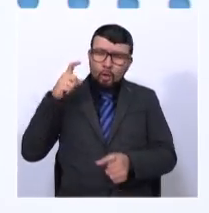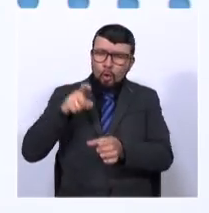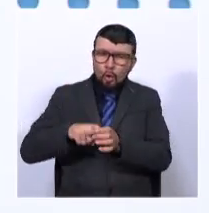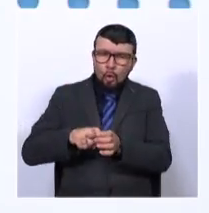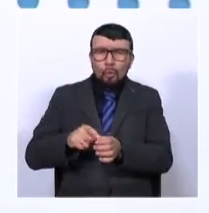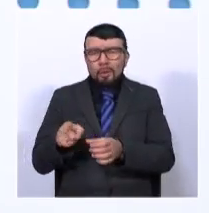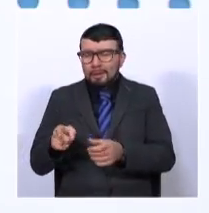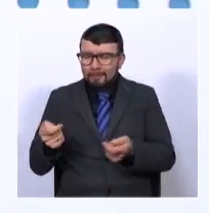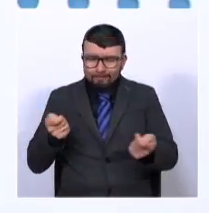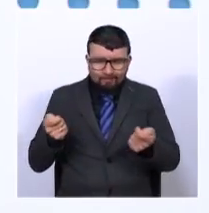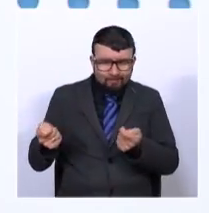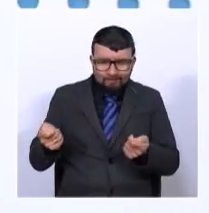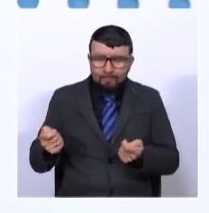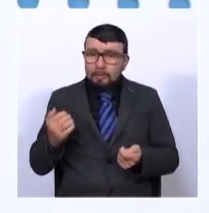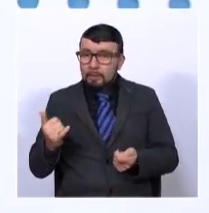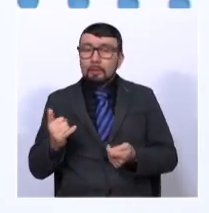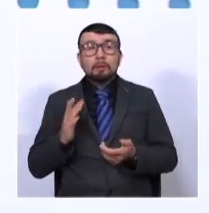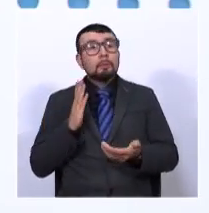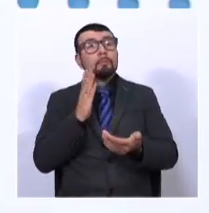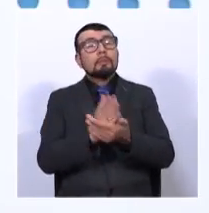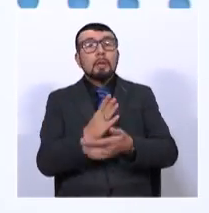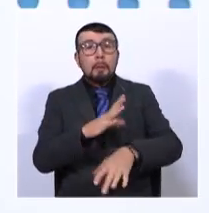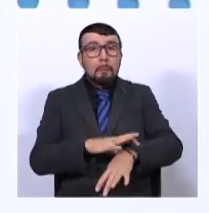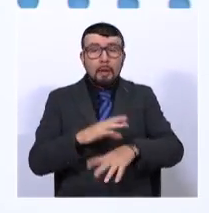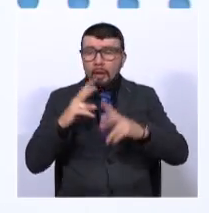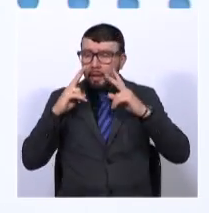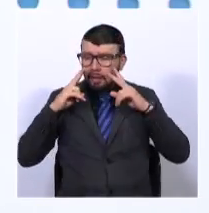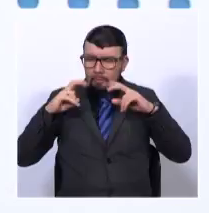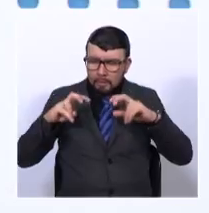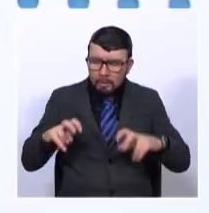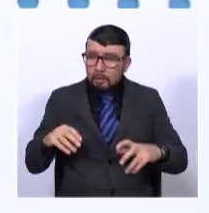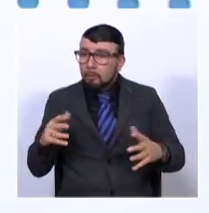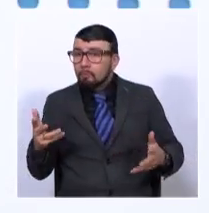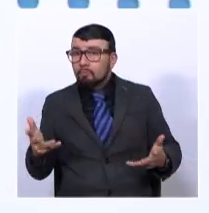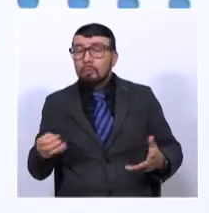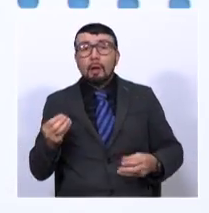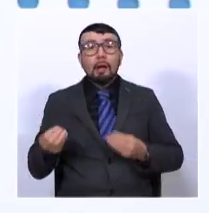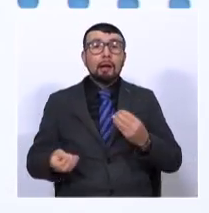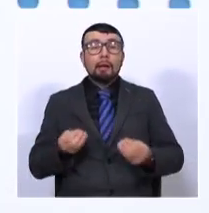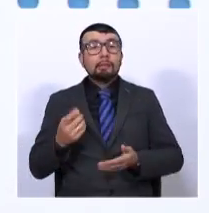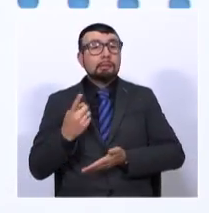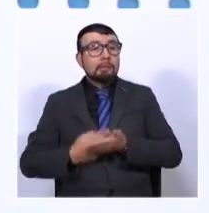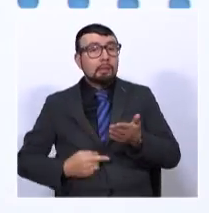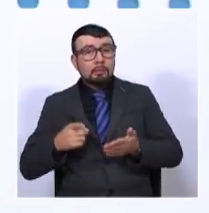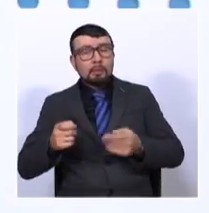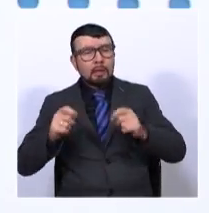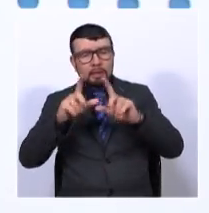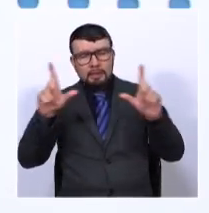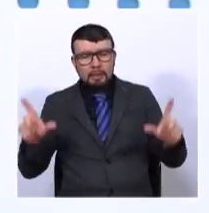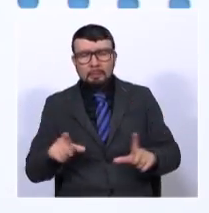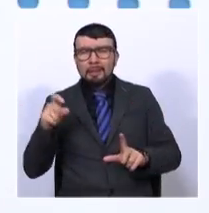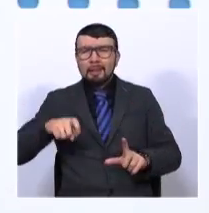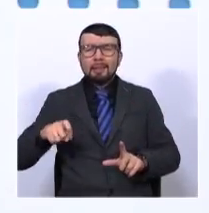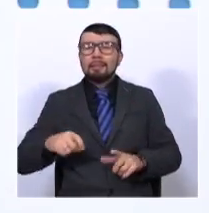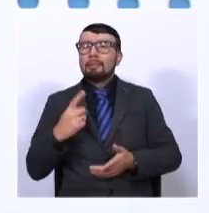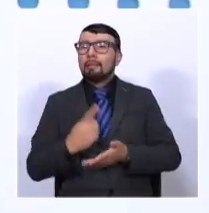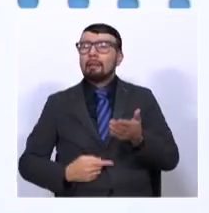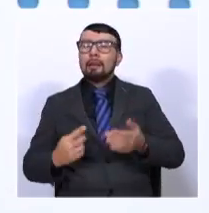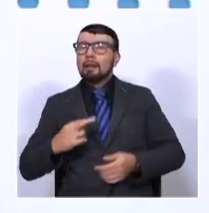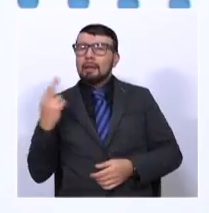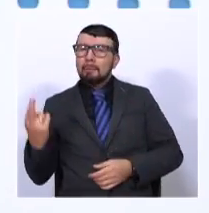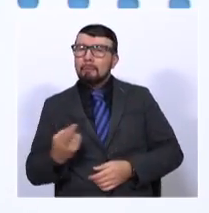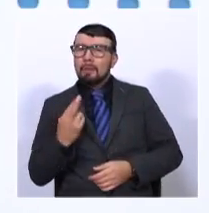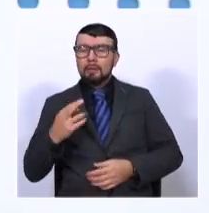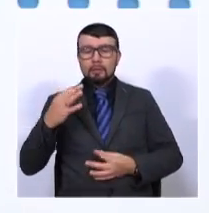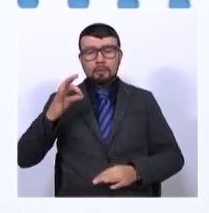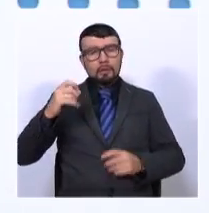pues acudir a su médico, que él lo mire, le evalúe, considere qué exámenes necesita, repetir radiografías, una resonancia,